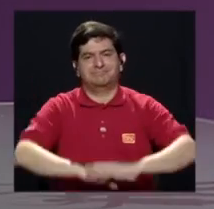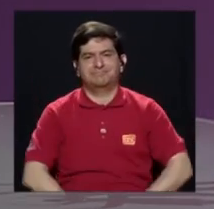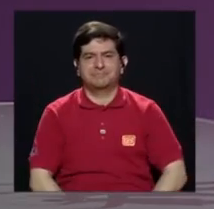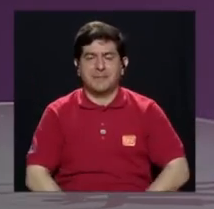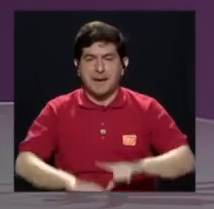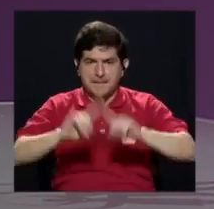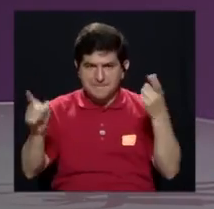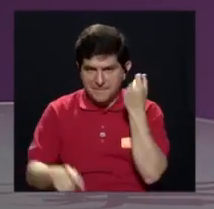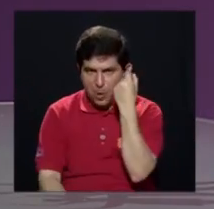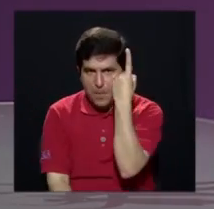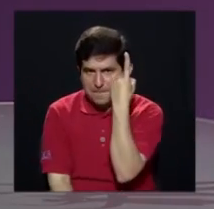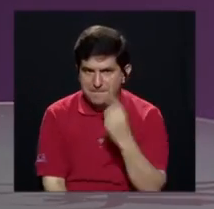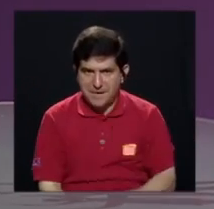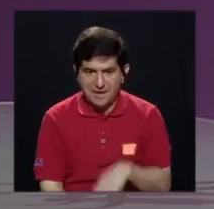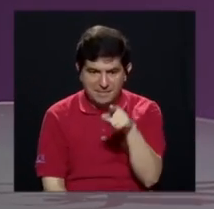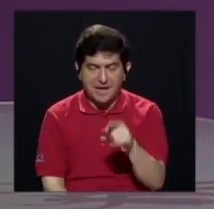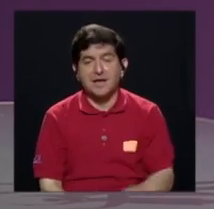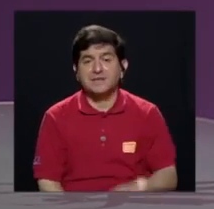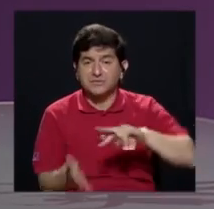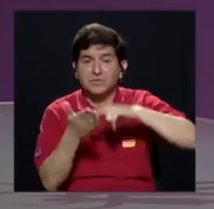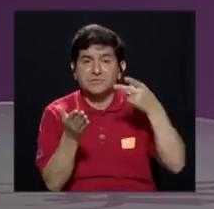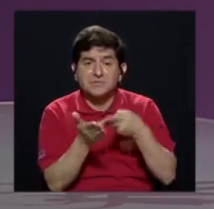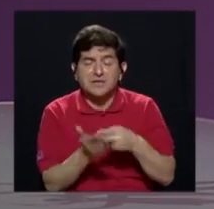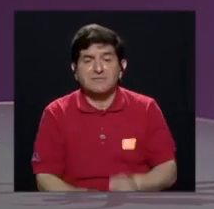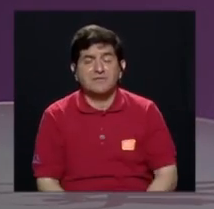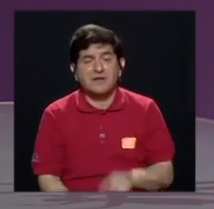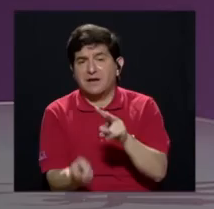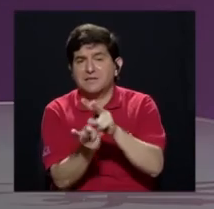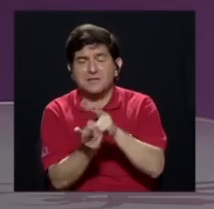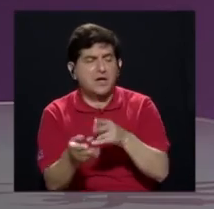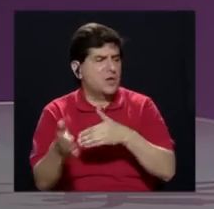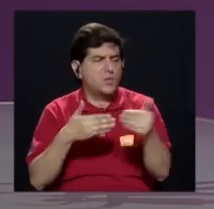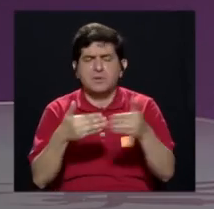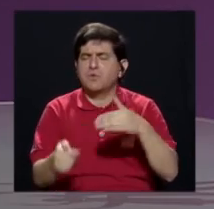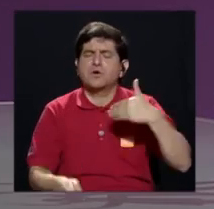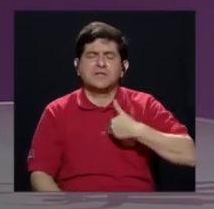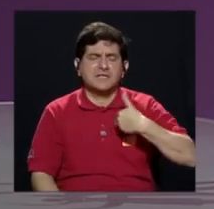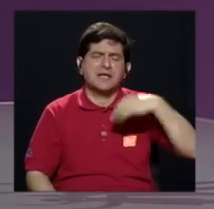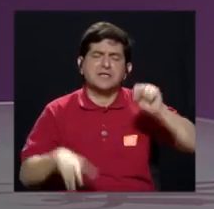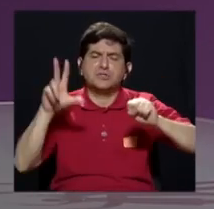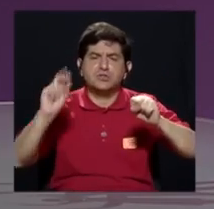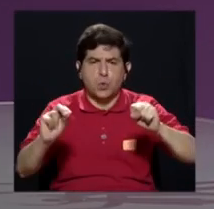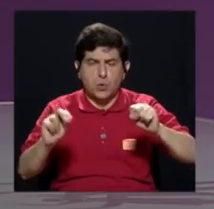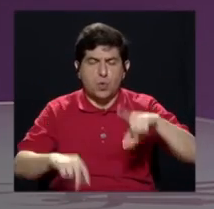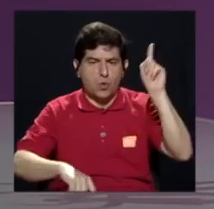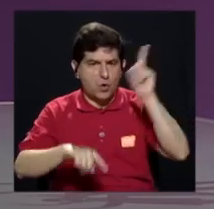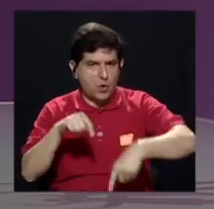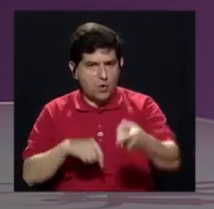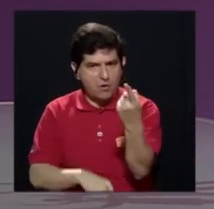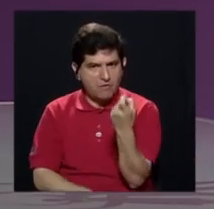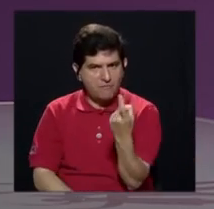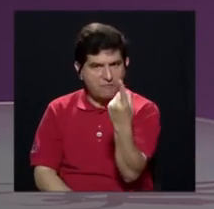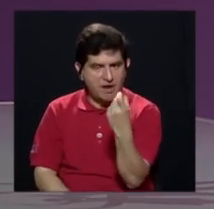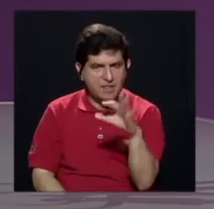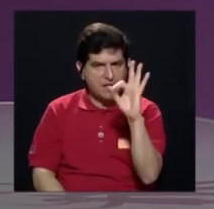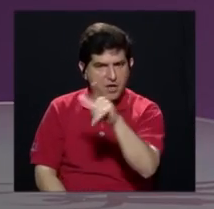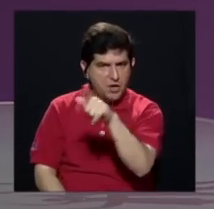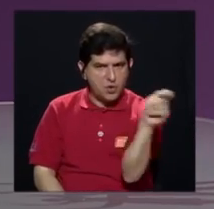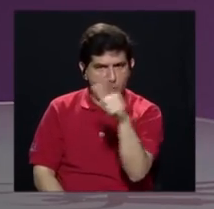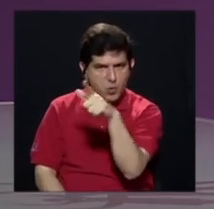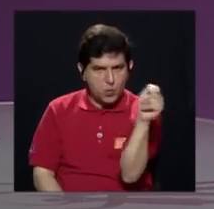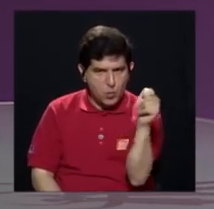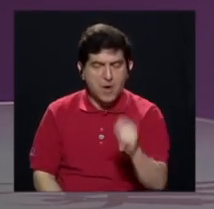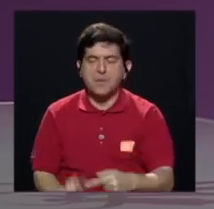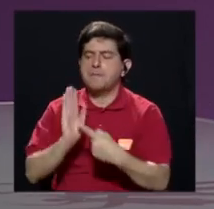pero hay que entender ese es el sexo y no importa que haya en relaciones sexuales lo que no puede faltar a lo largo de los nueve meses